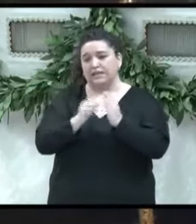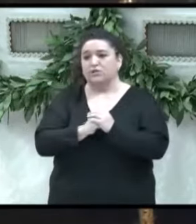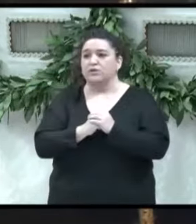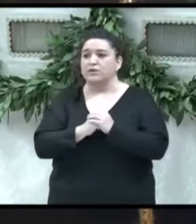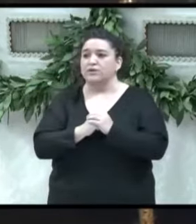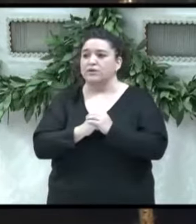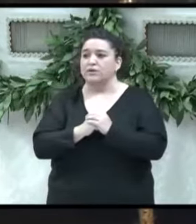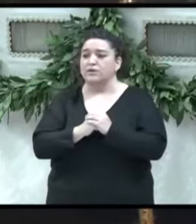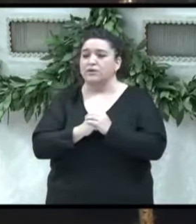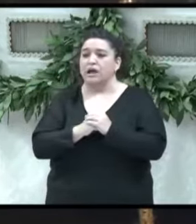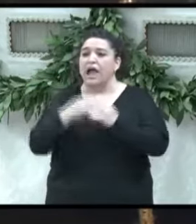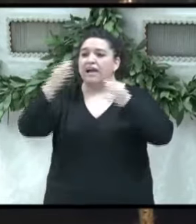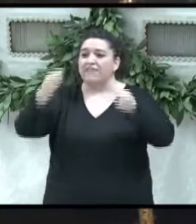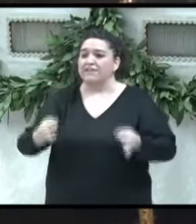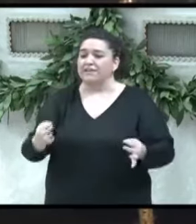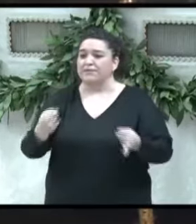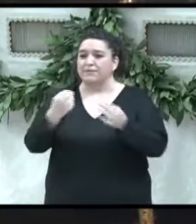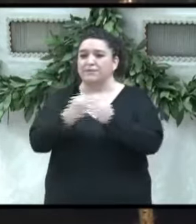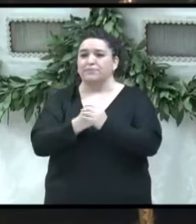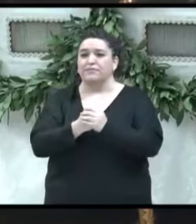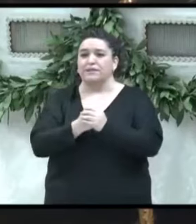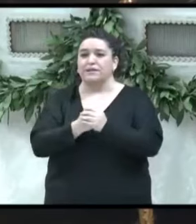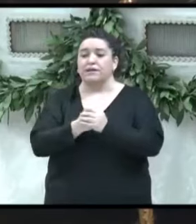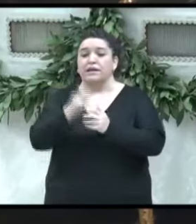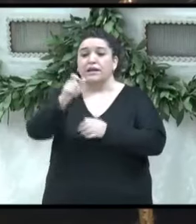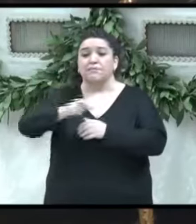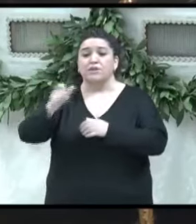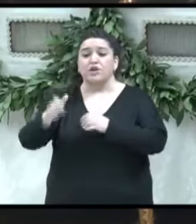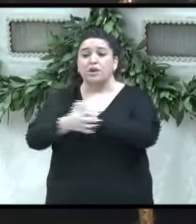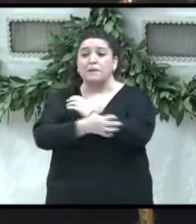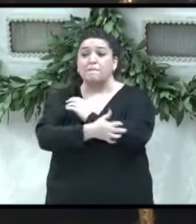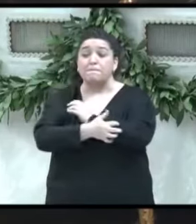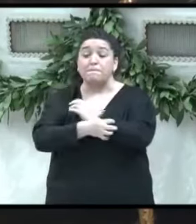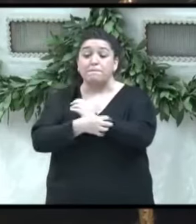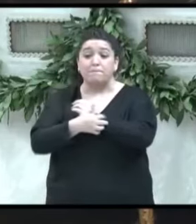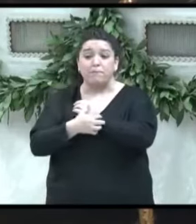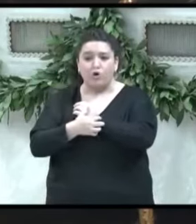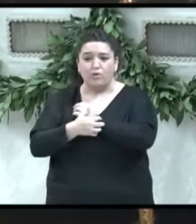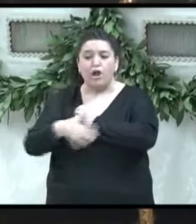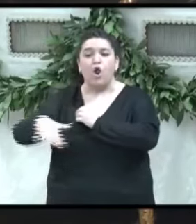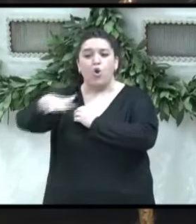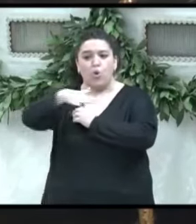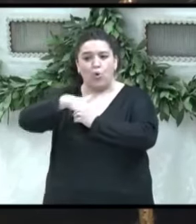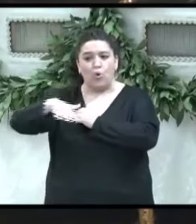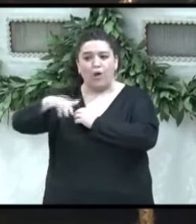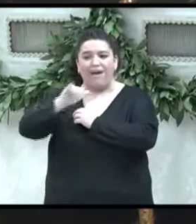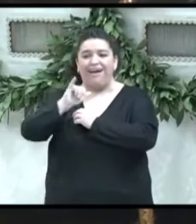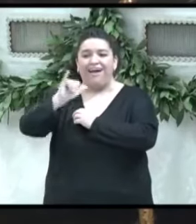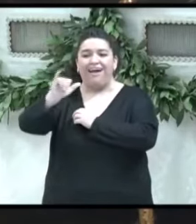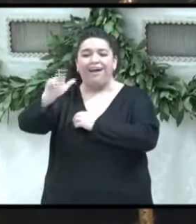litúrgico Afirma los pobres tienen un lugar